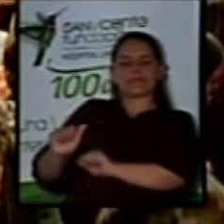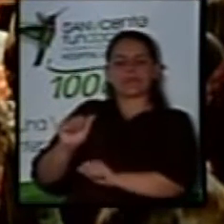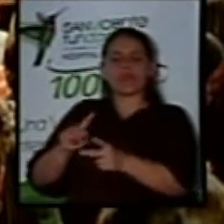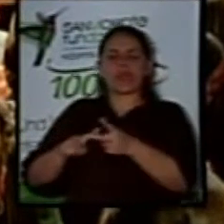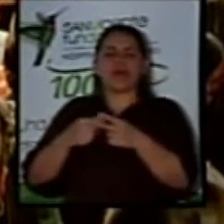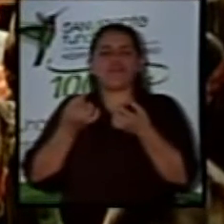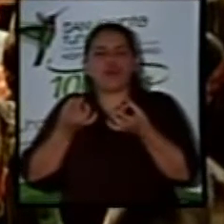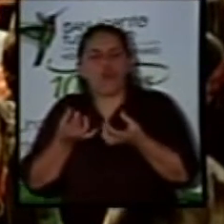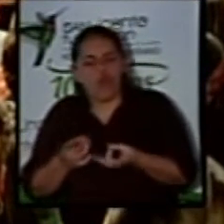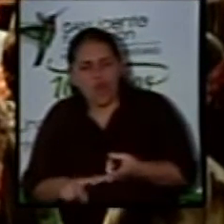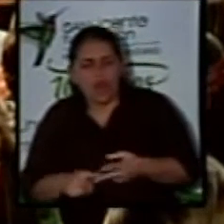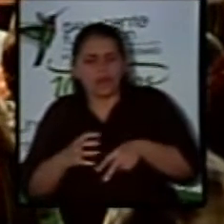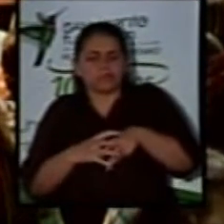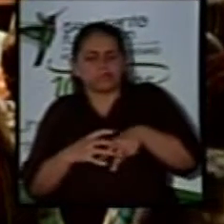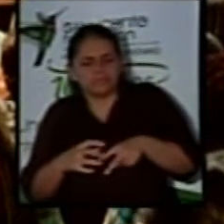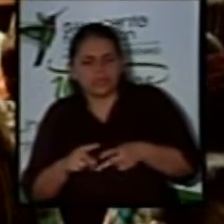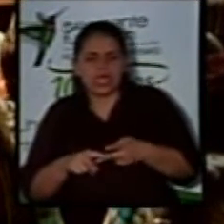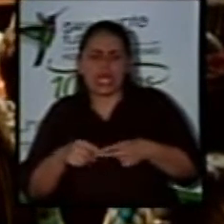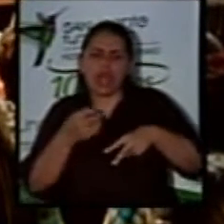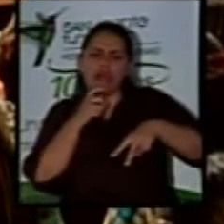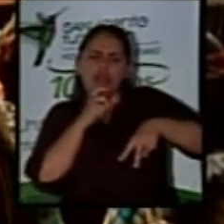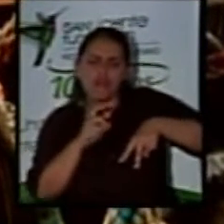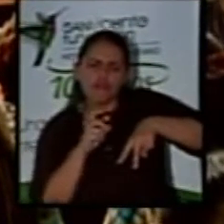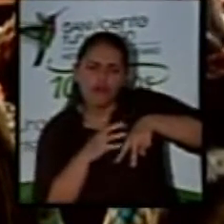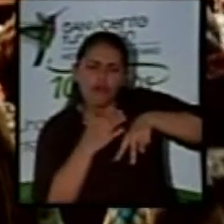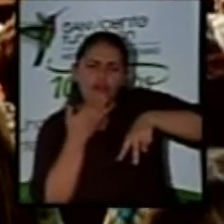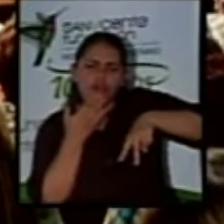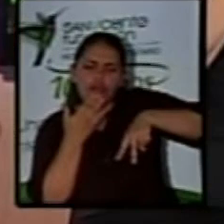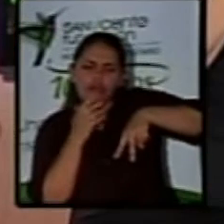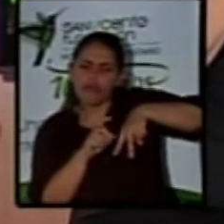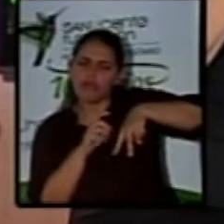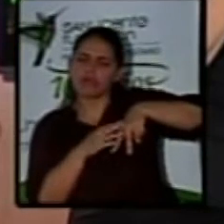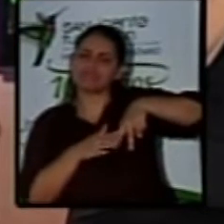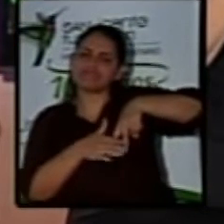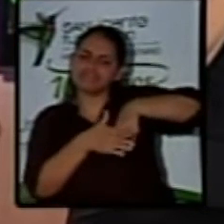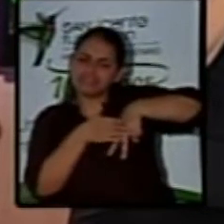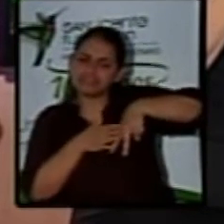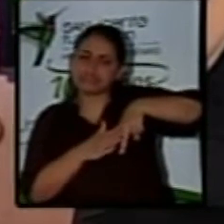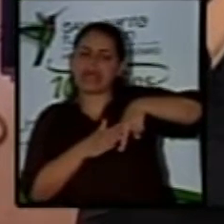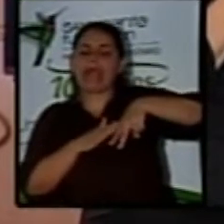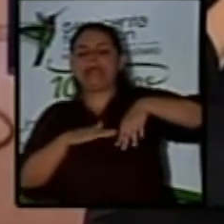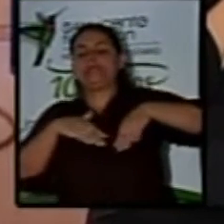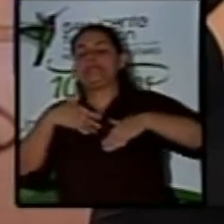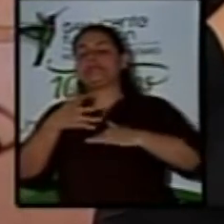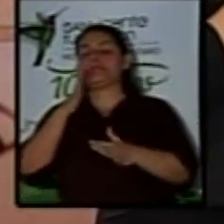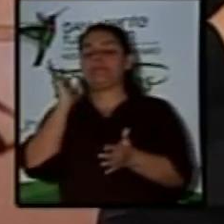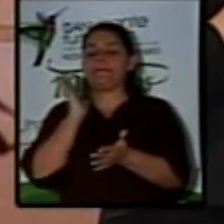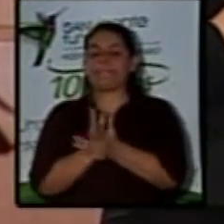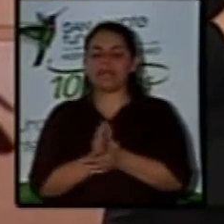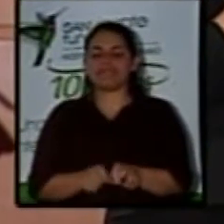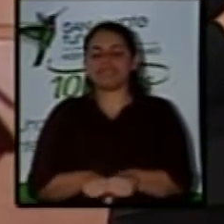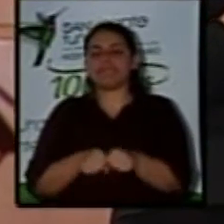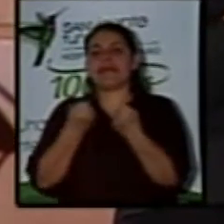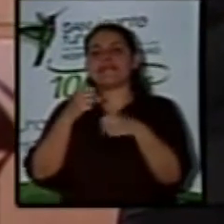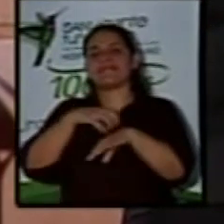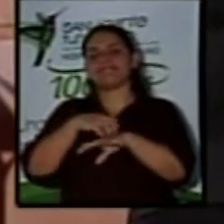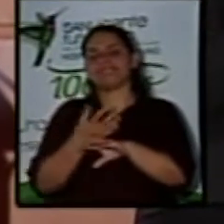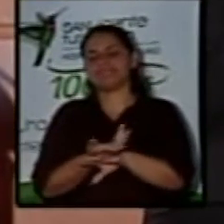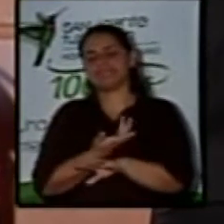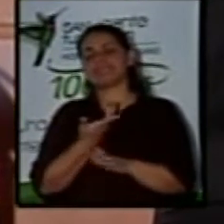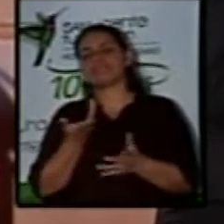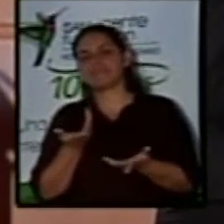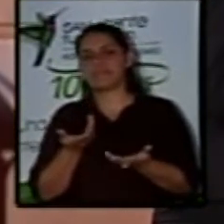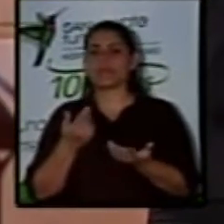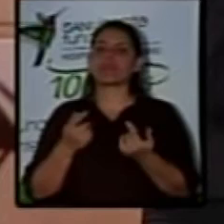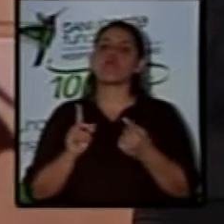dolor, en la coloración inicialmente roja, y luego va a hacer un daño en la piel por